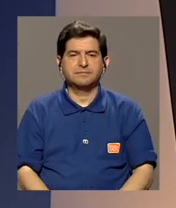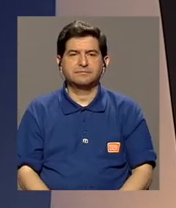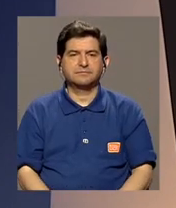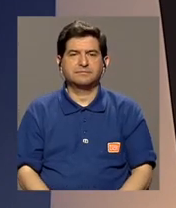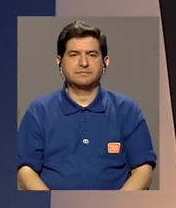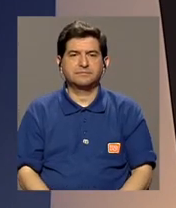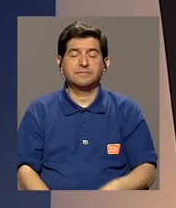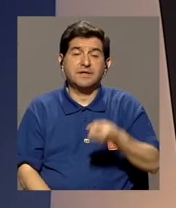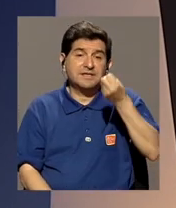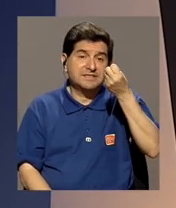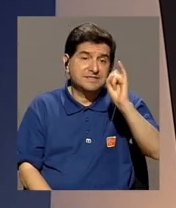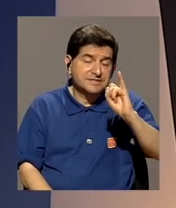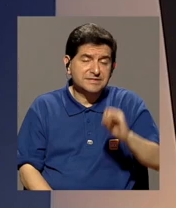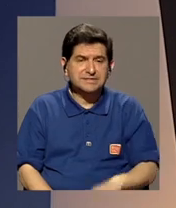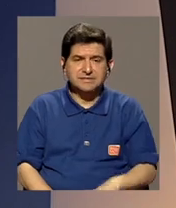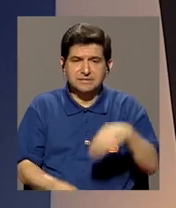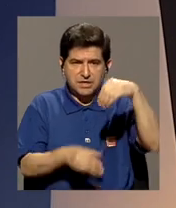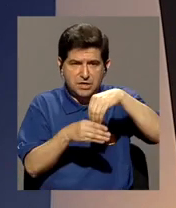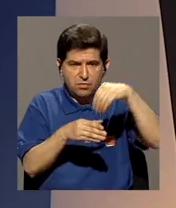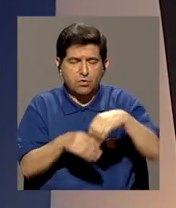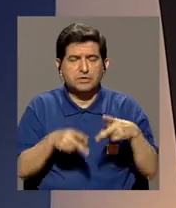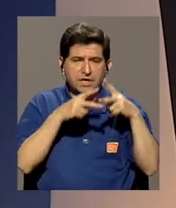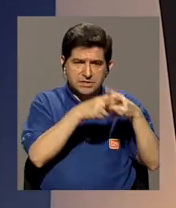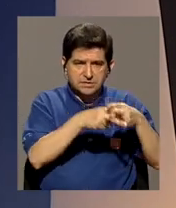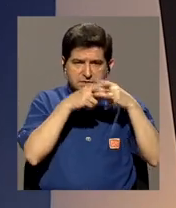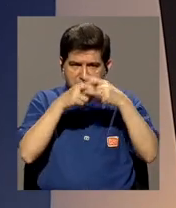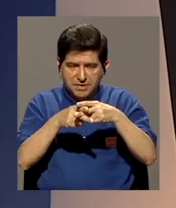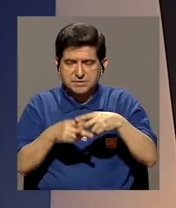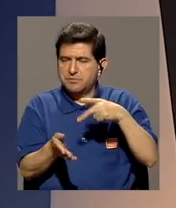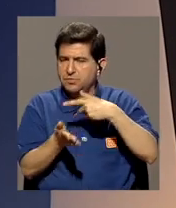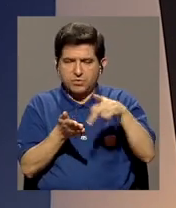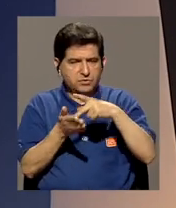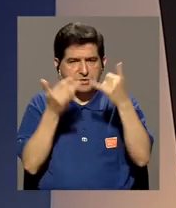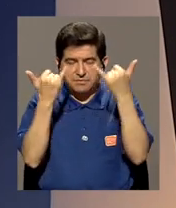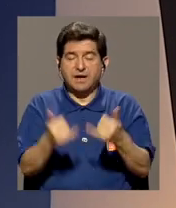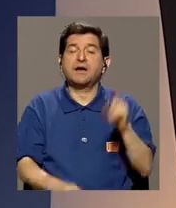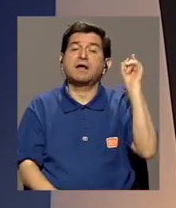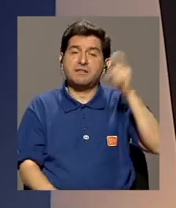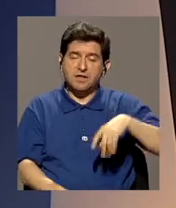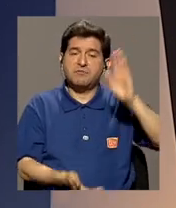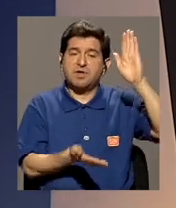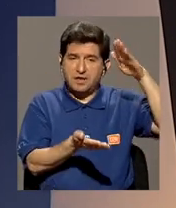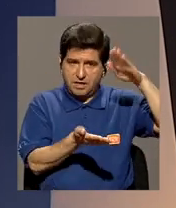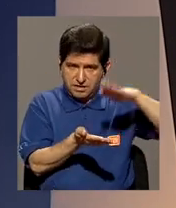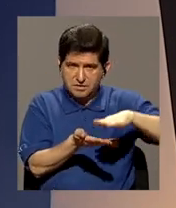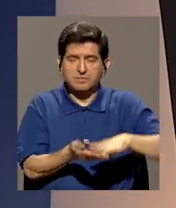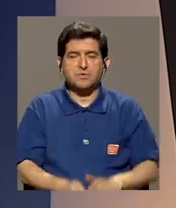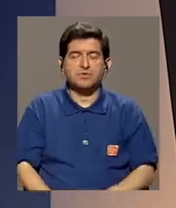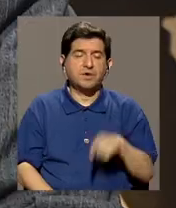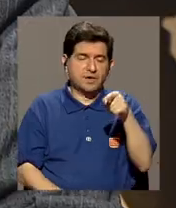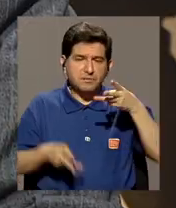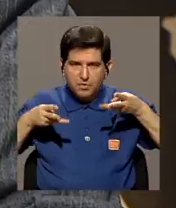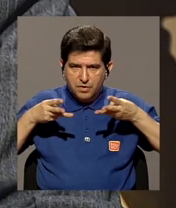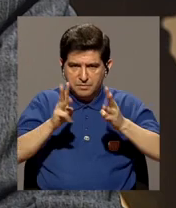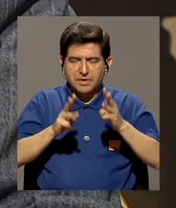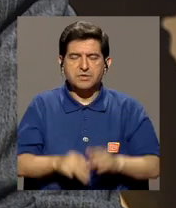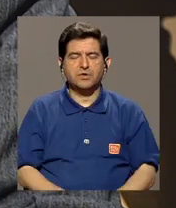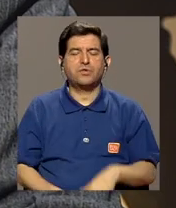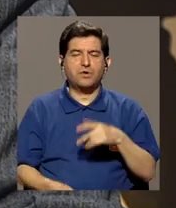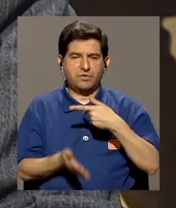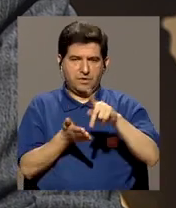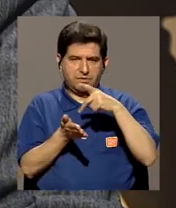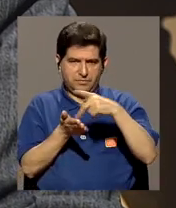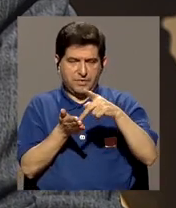éste si si las cuotas de los fideicomisos pues dejan de pagarse pues debería bajarse por metodología